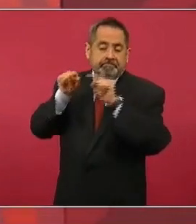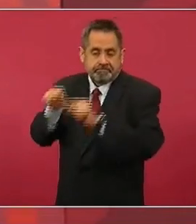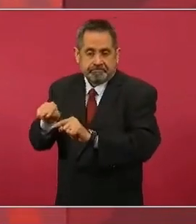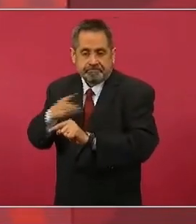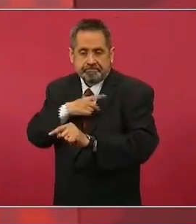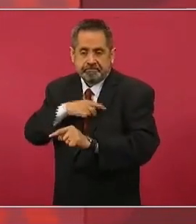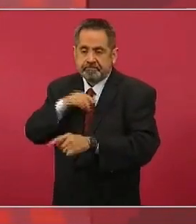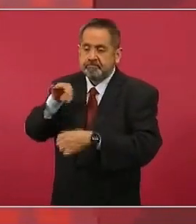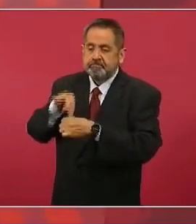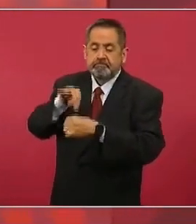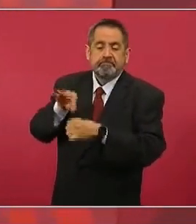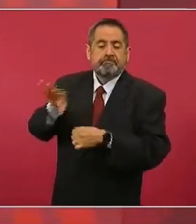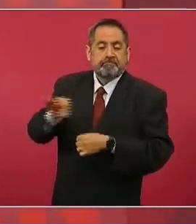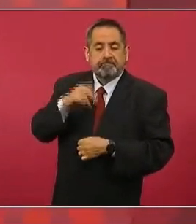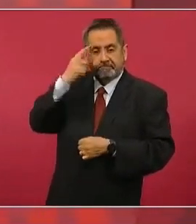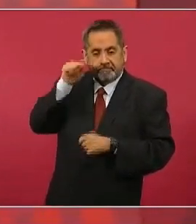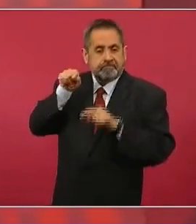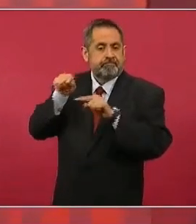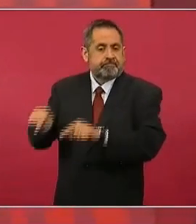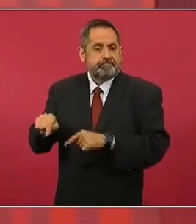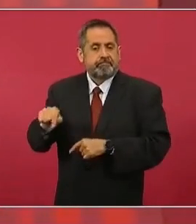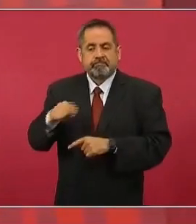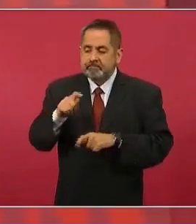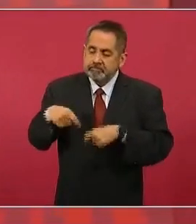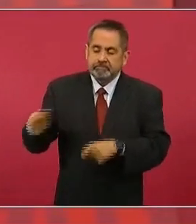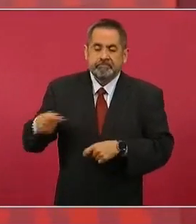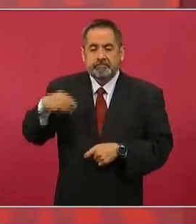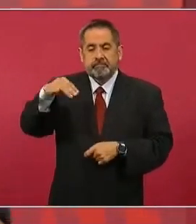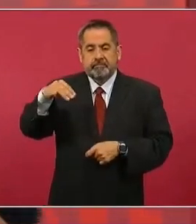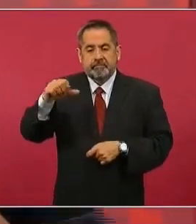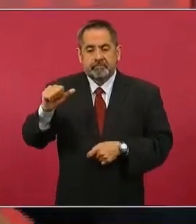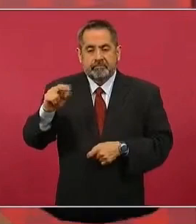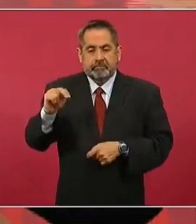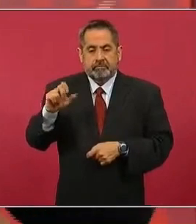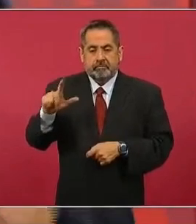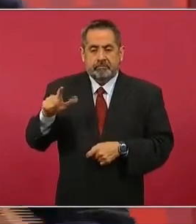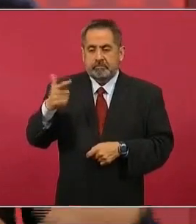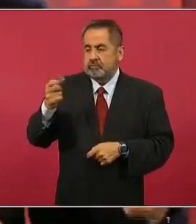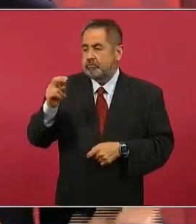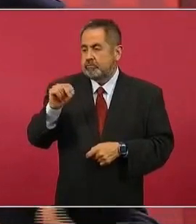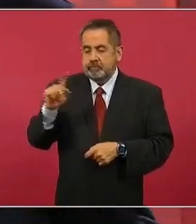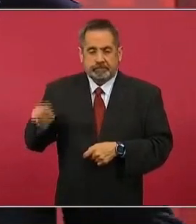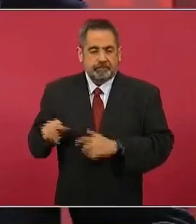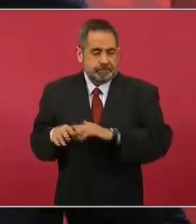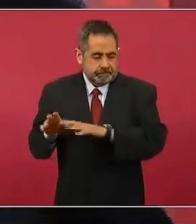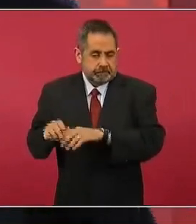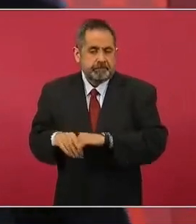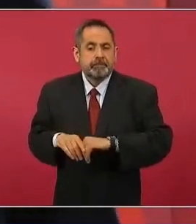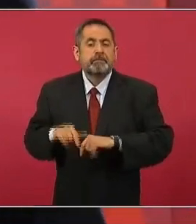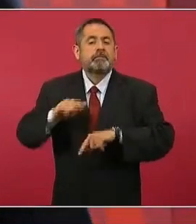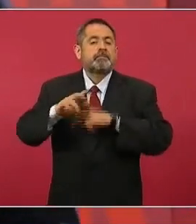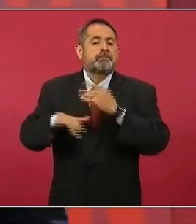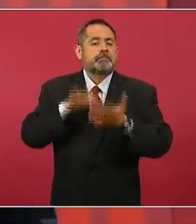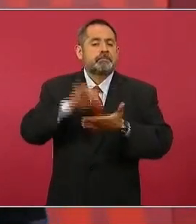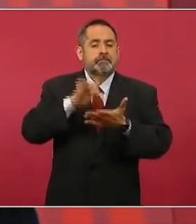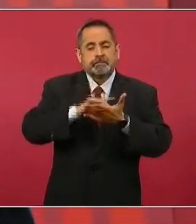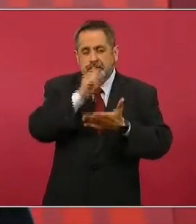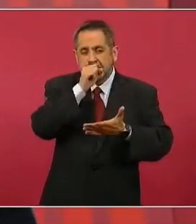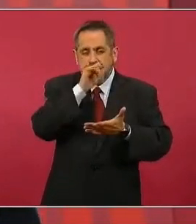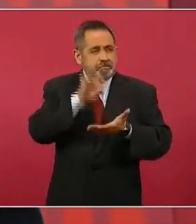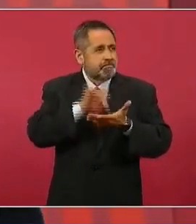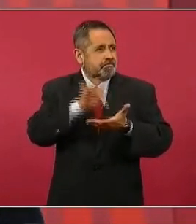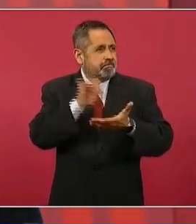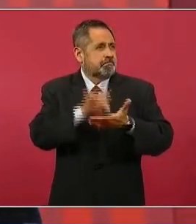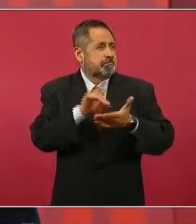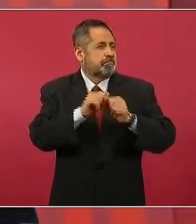de que iba a ser Manuel González. Entonces empezaron a llegar los telegramas, unos hasta